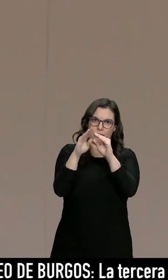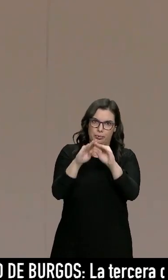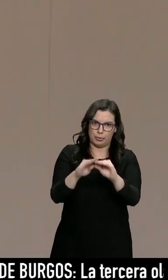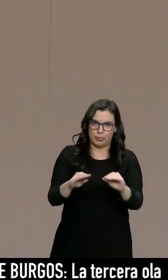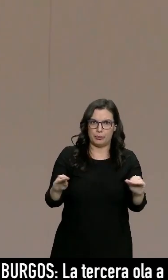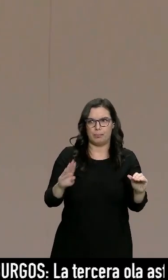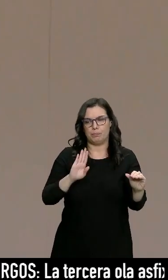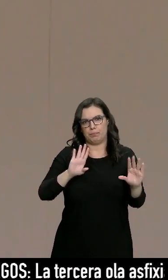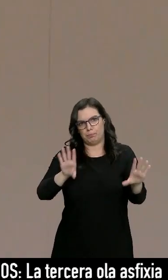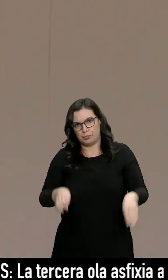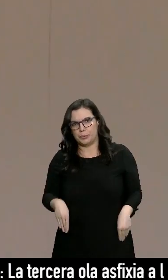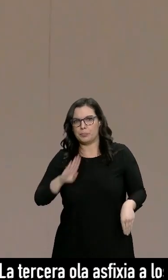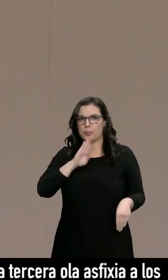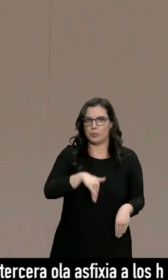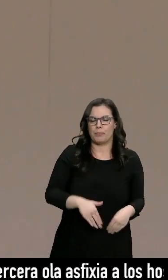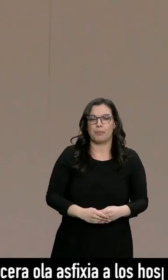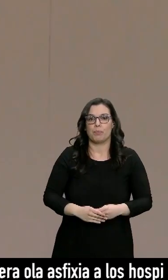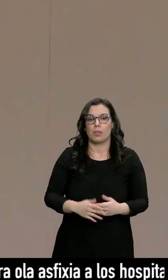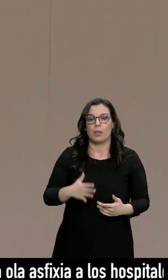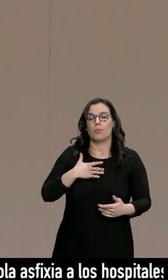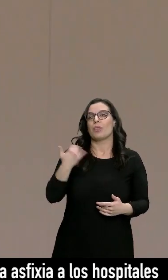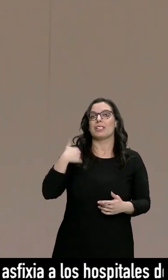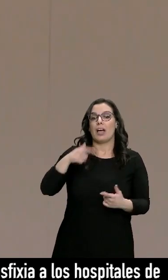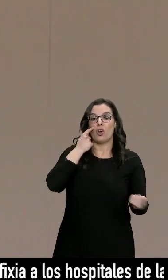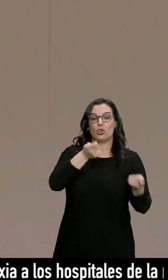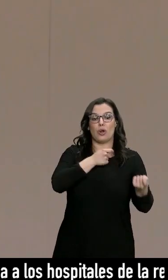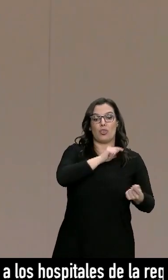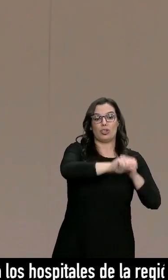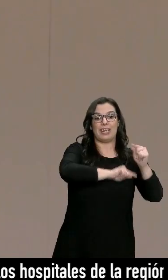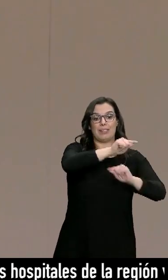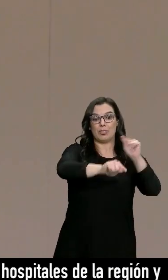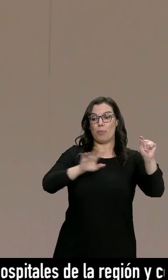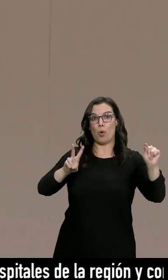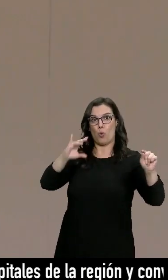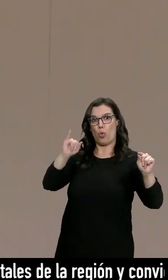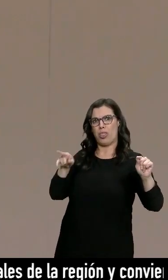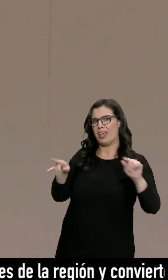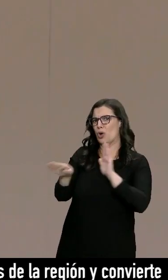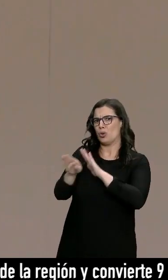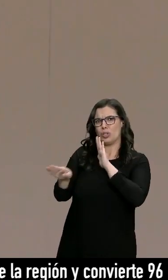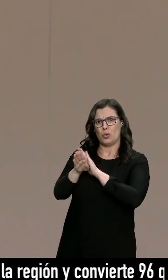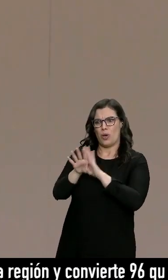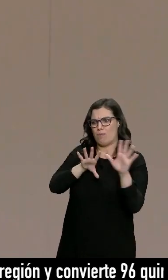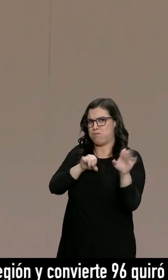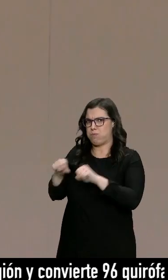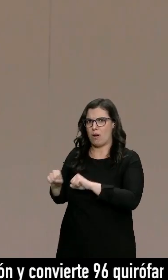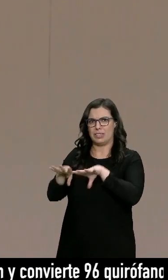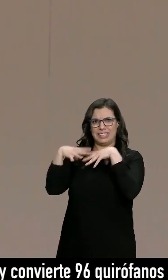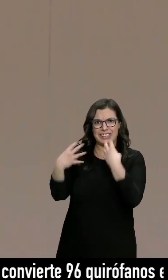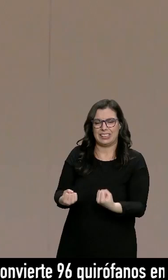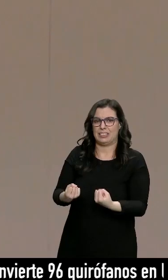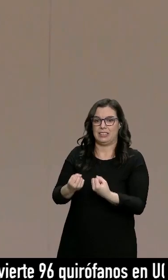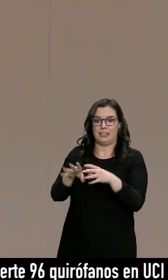razonablemente aceptable. Estamos probablemente controlando ya la transmisión, pero nuestras UCIs siguen sufriendo y van a seguir sufriendo, a no ser que el